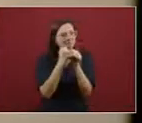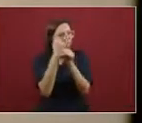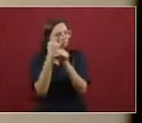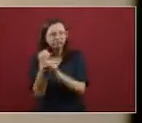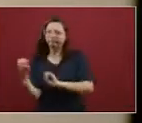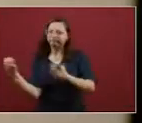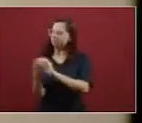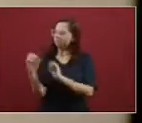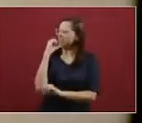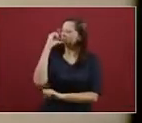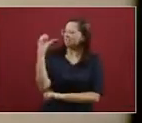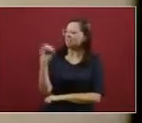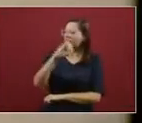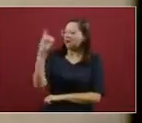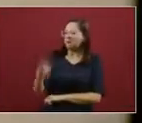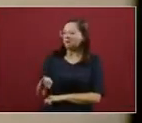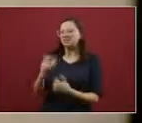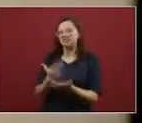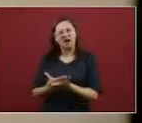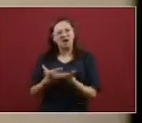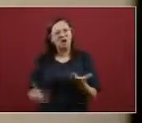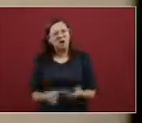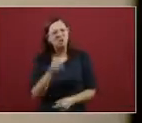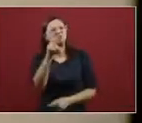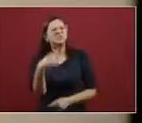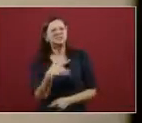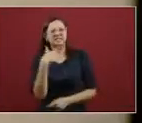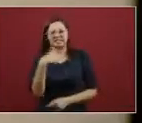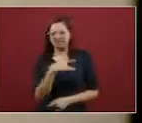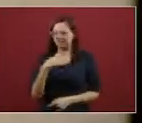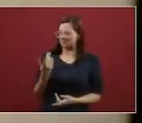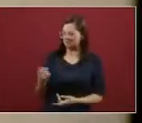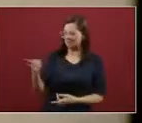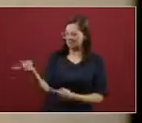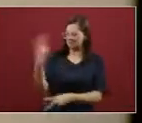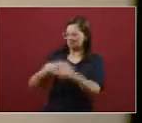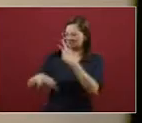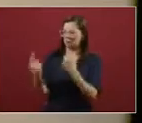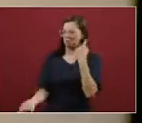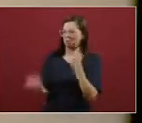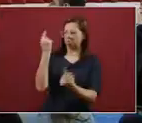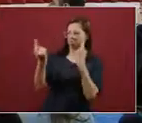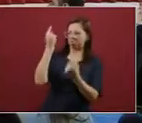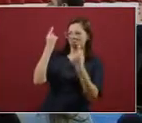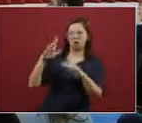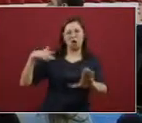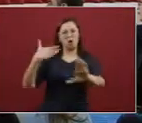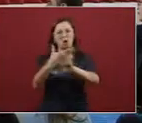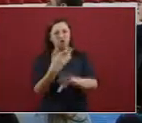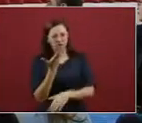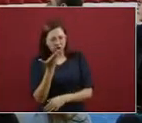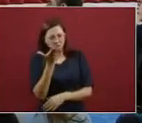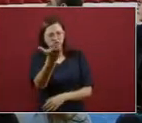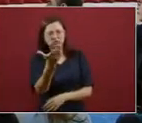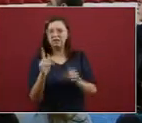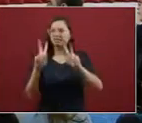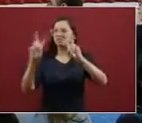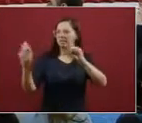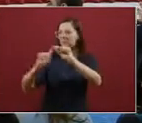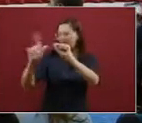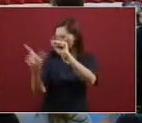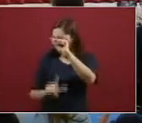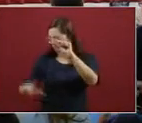reporteros vengan a increparle y que acallen la violencia que existe en el país a